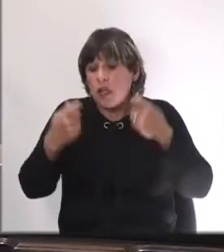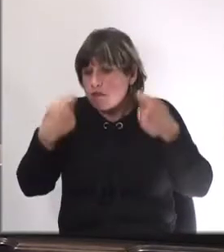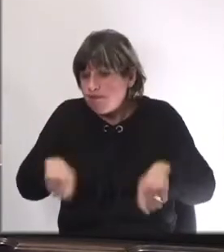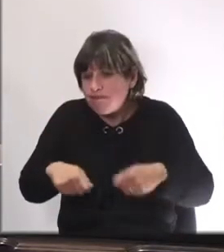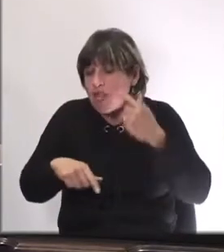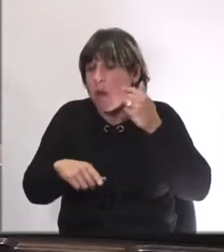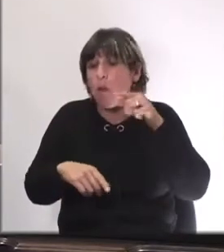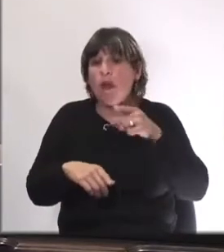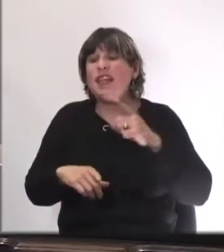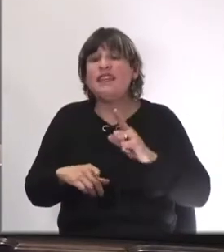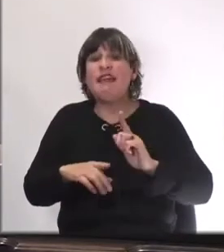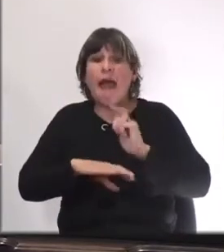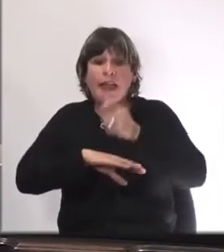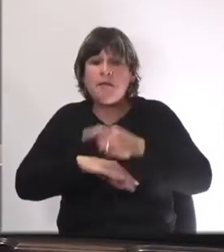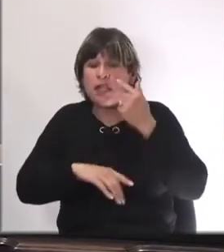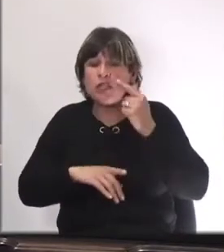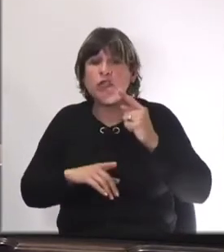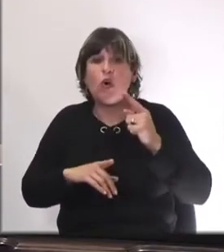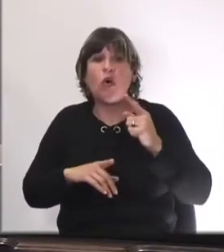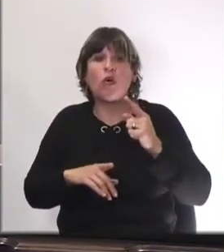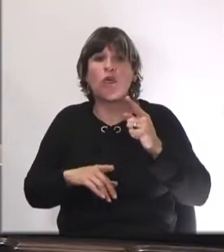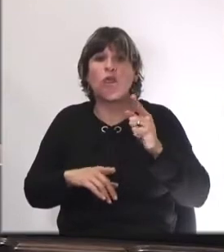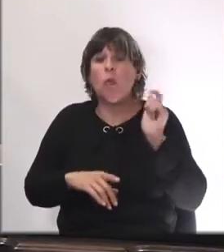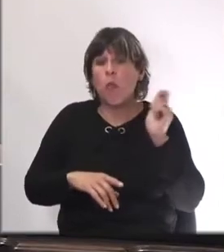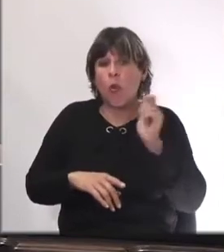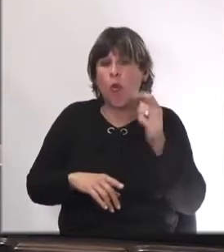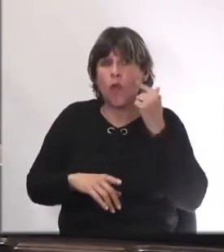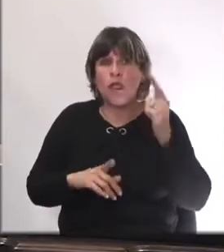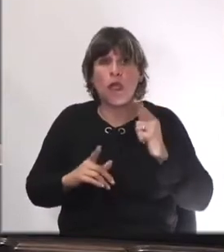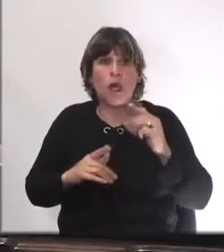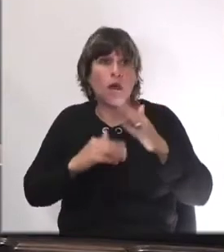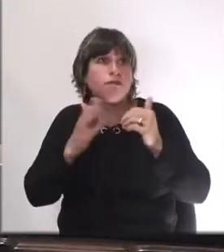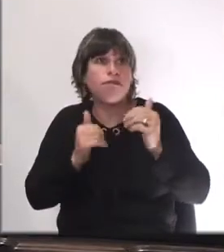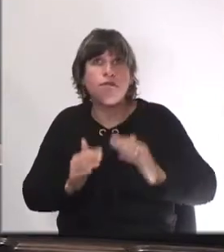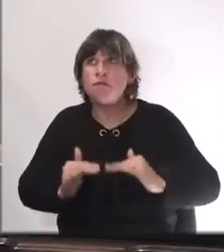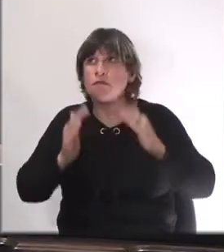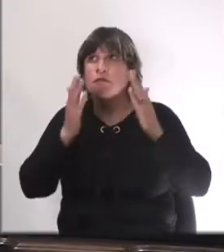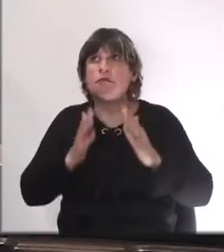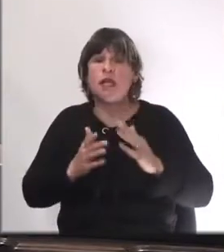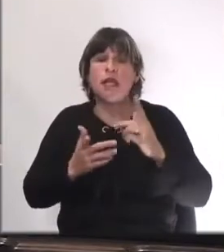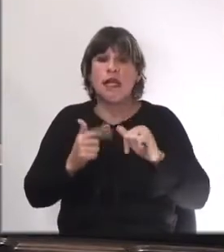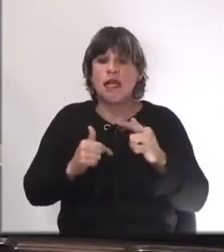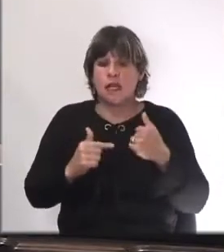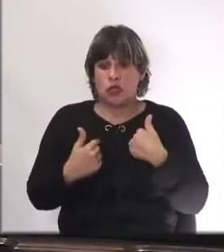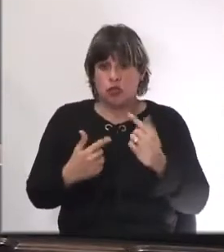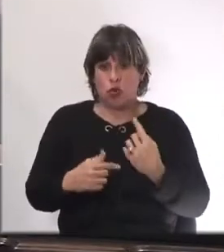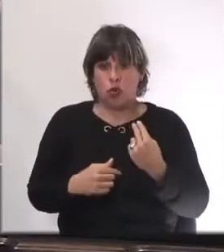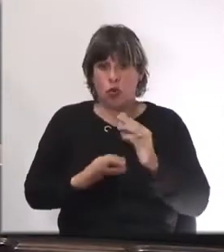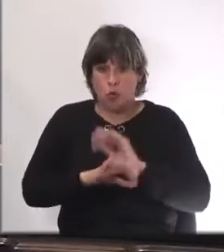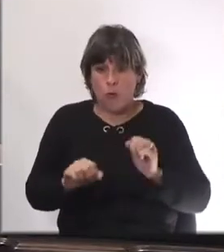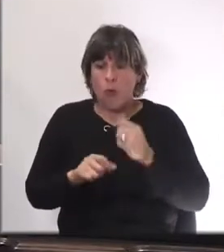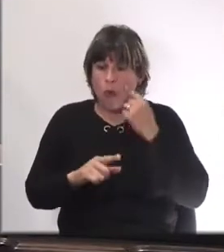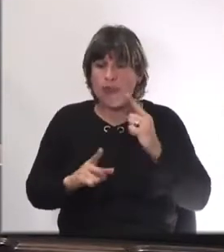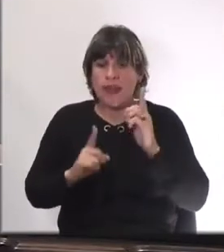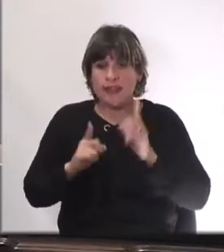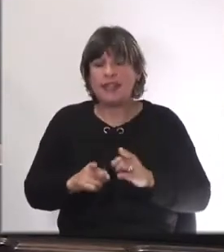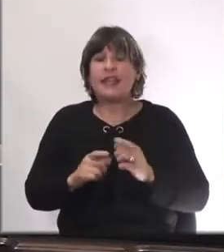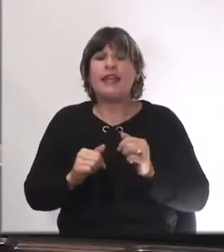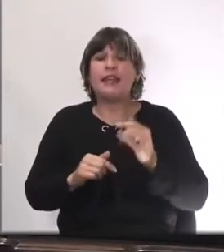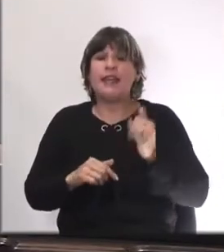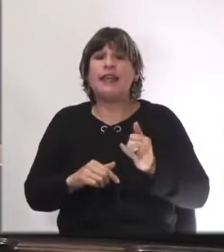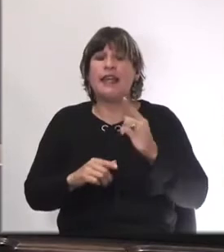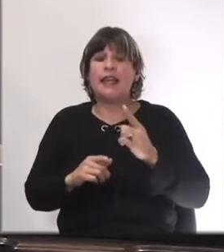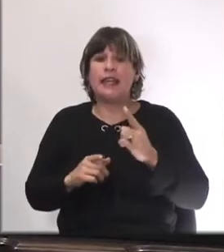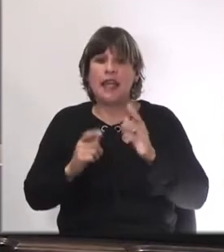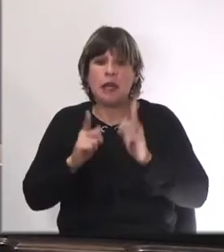pública, adelantar obras de infraestructura que me permitan tener el mismo gasto déficit durante la